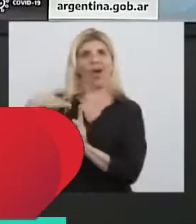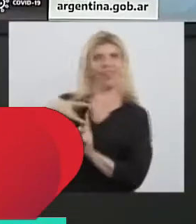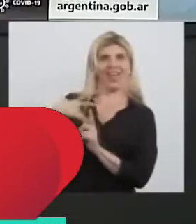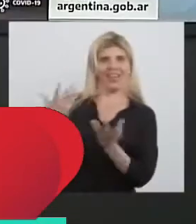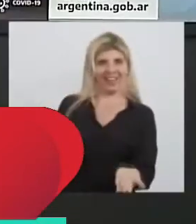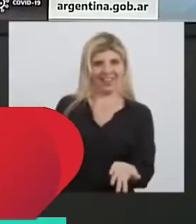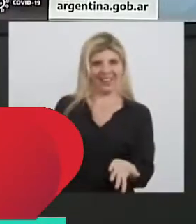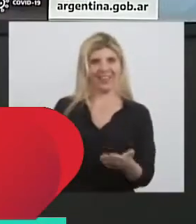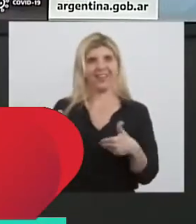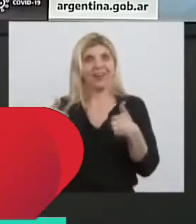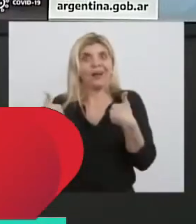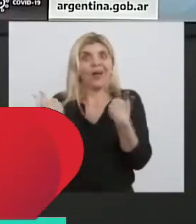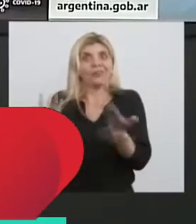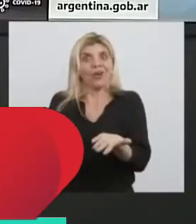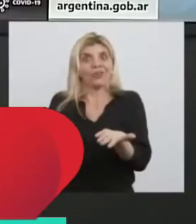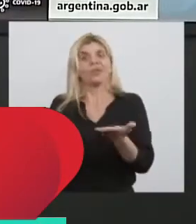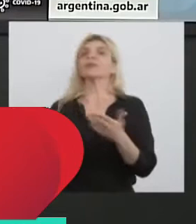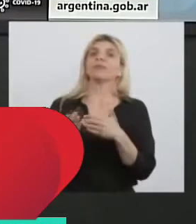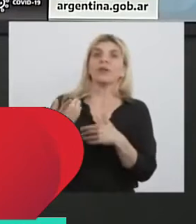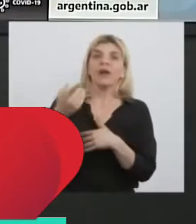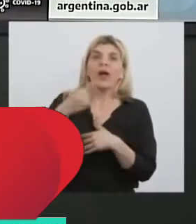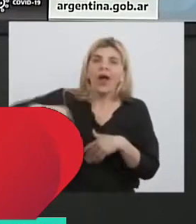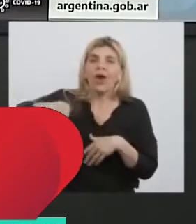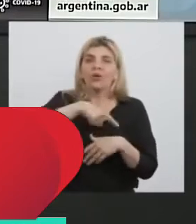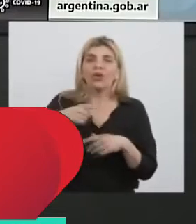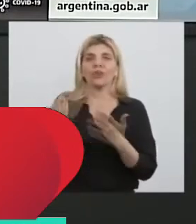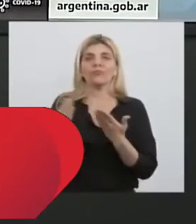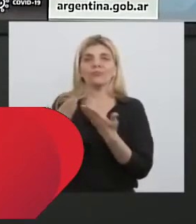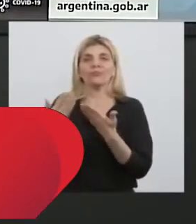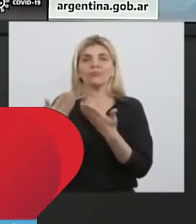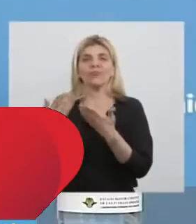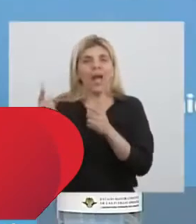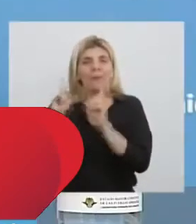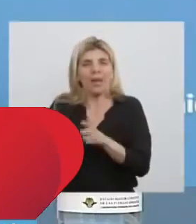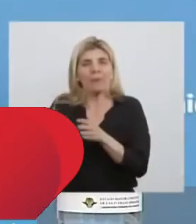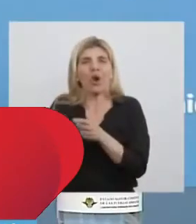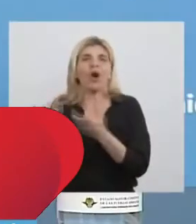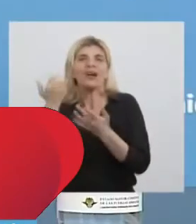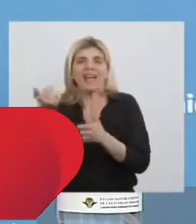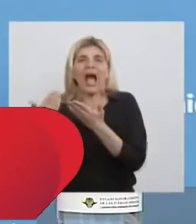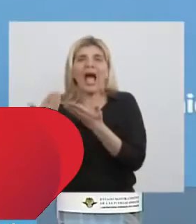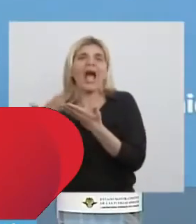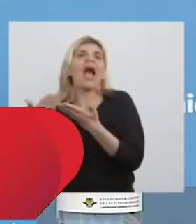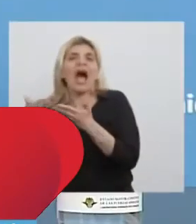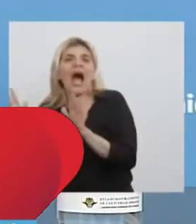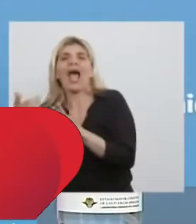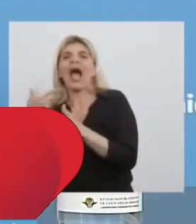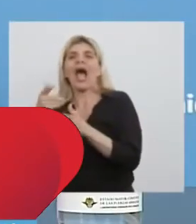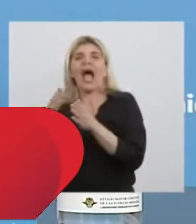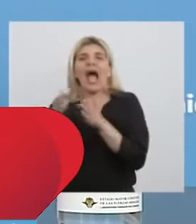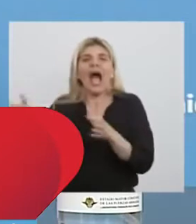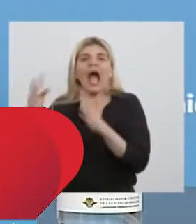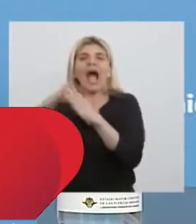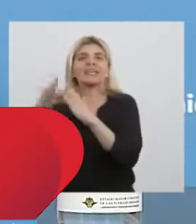tanto, el hecho de que terminemos con ese aislamiento y pasemos a una etapa de distanciamiento,